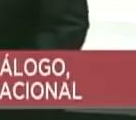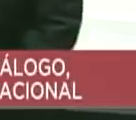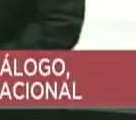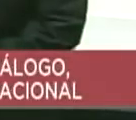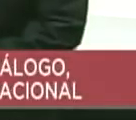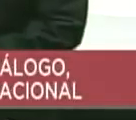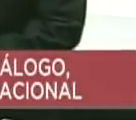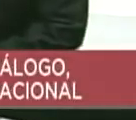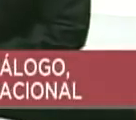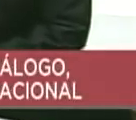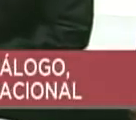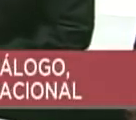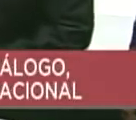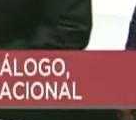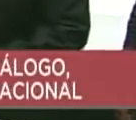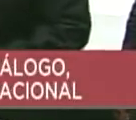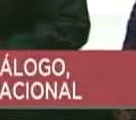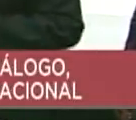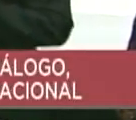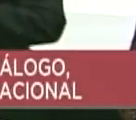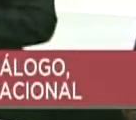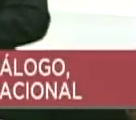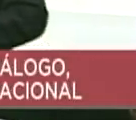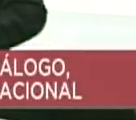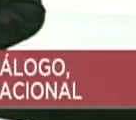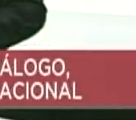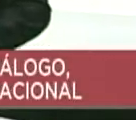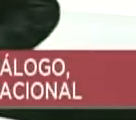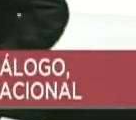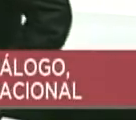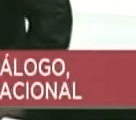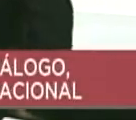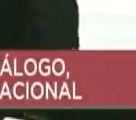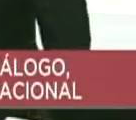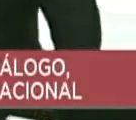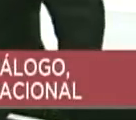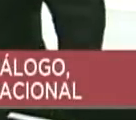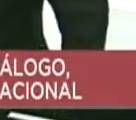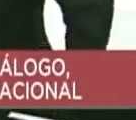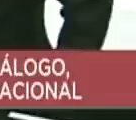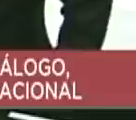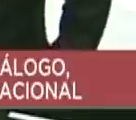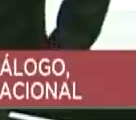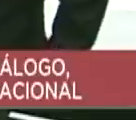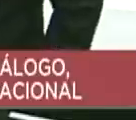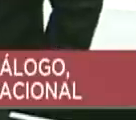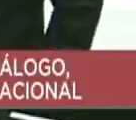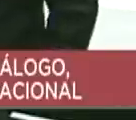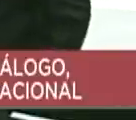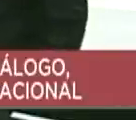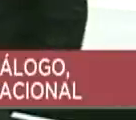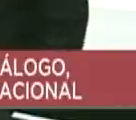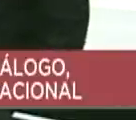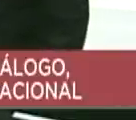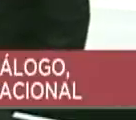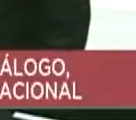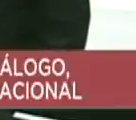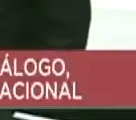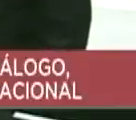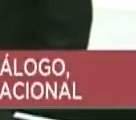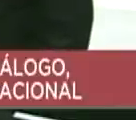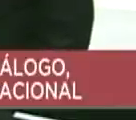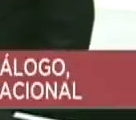sociales, económicos y políticos en apego estricto a las normas democráticas y de lo contemplado en la Constitución de